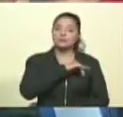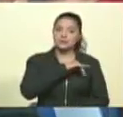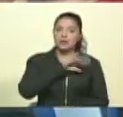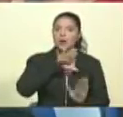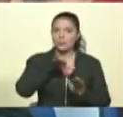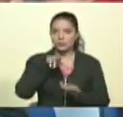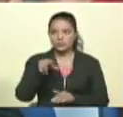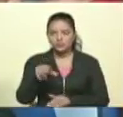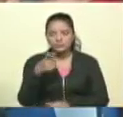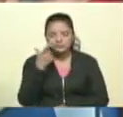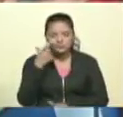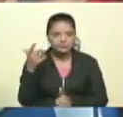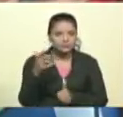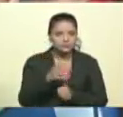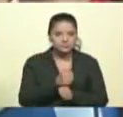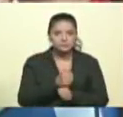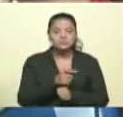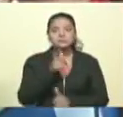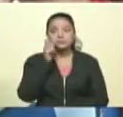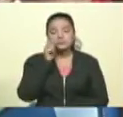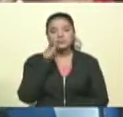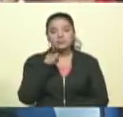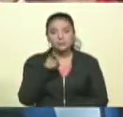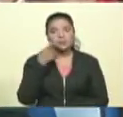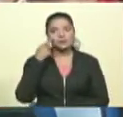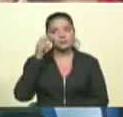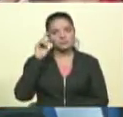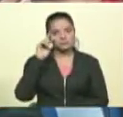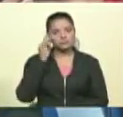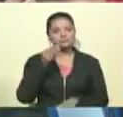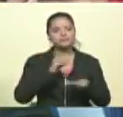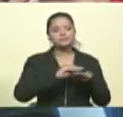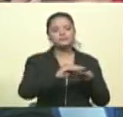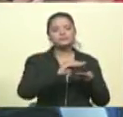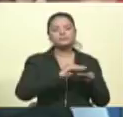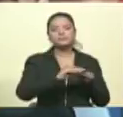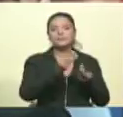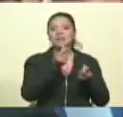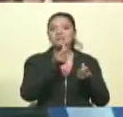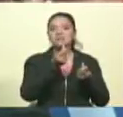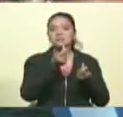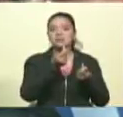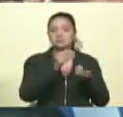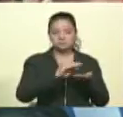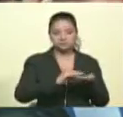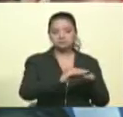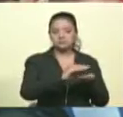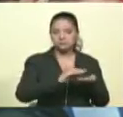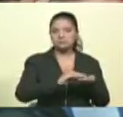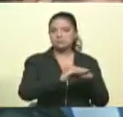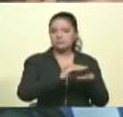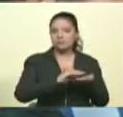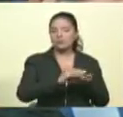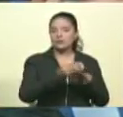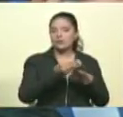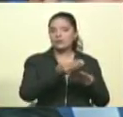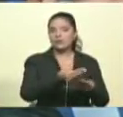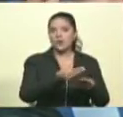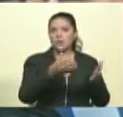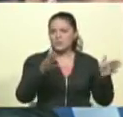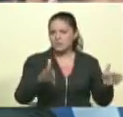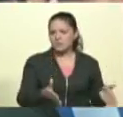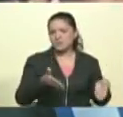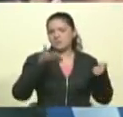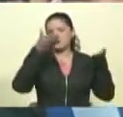pudo determinar que este gerente se dedicaba a otorgar remesas en efectivo, en grandes